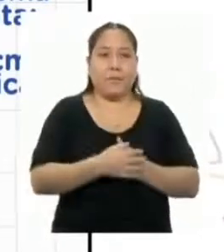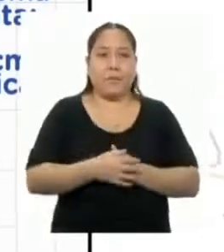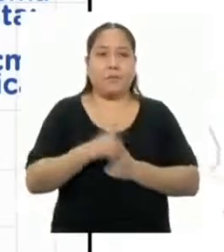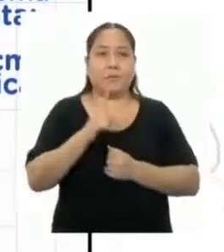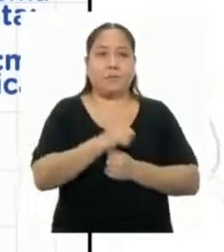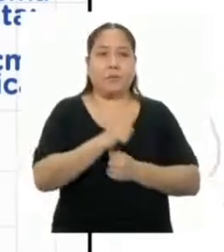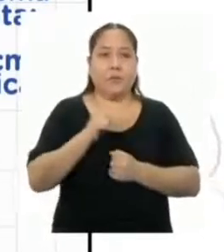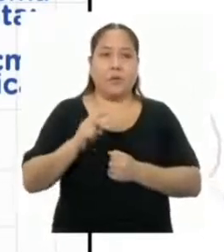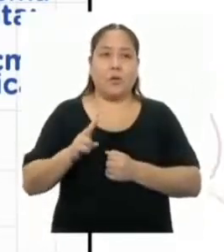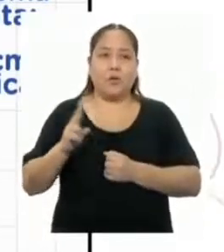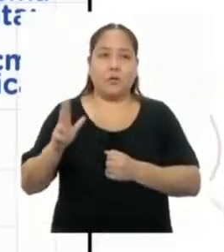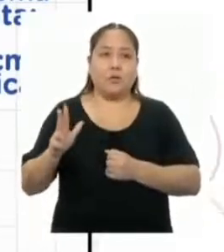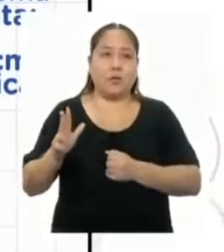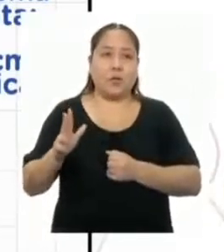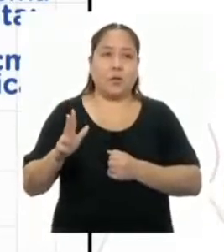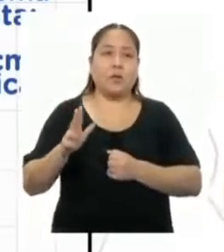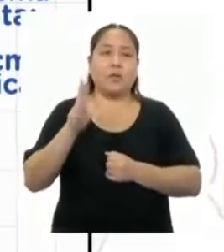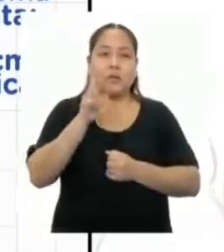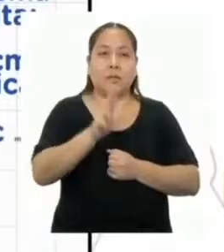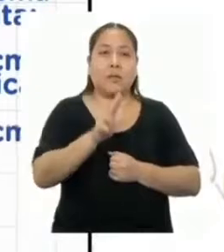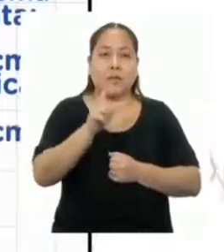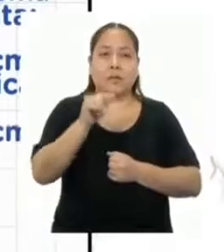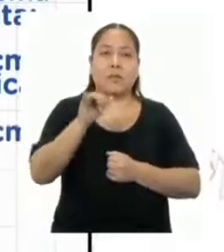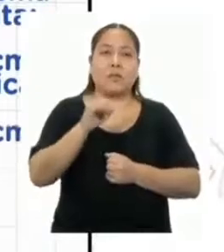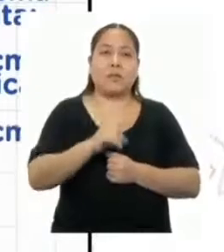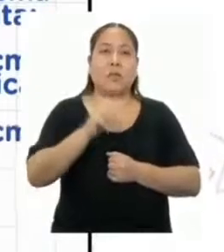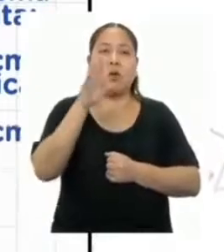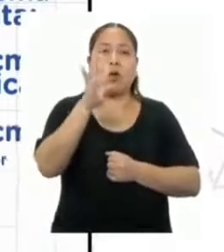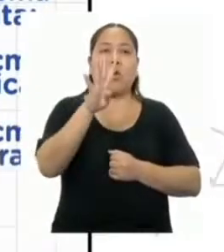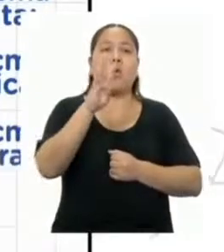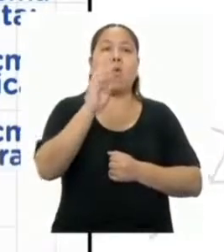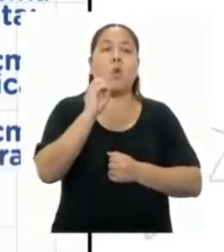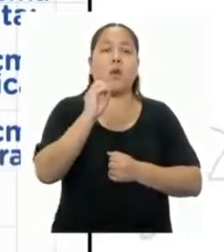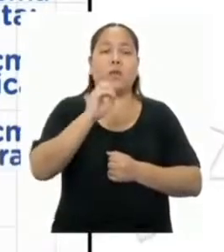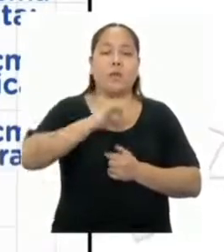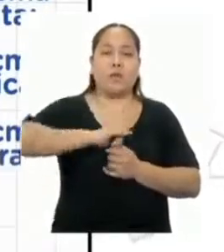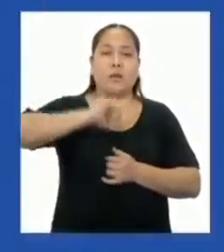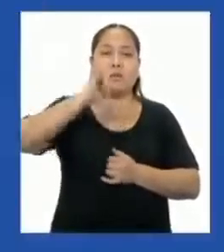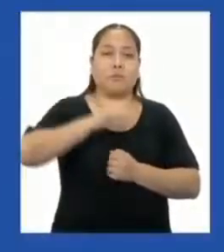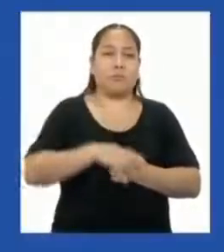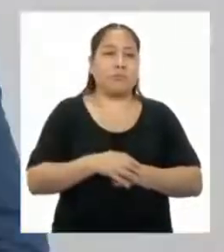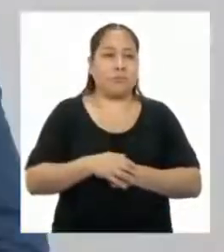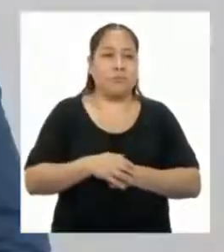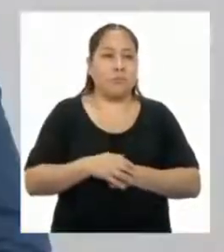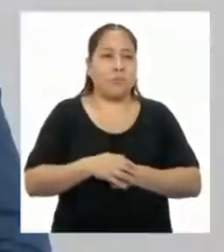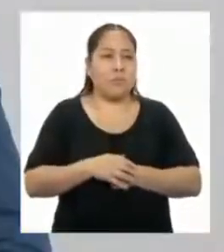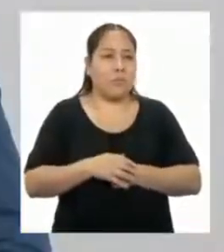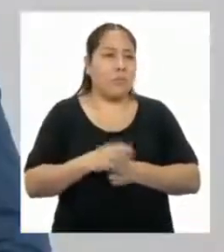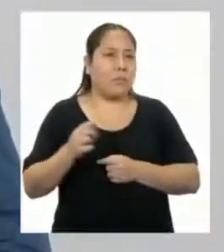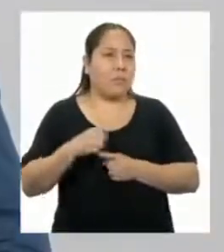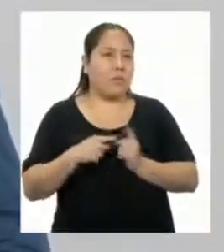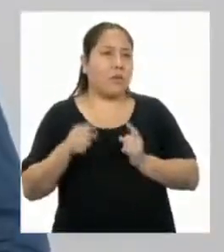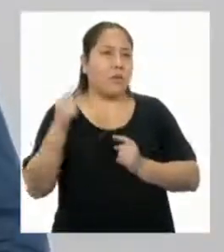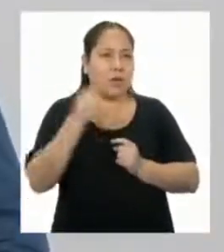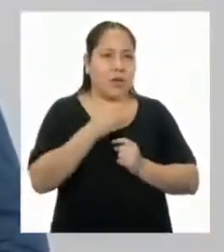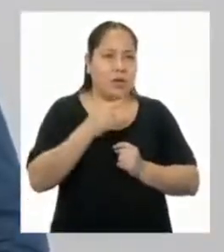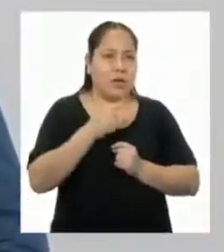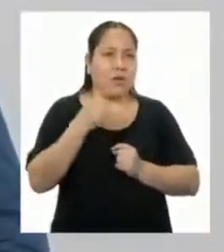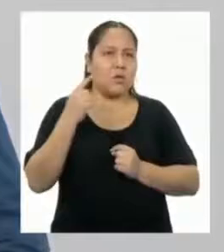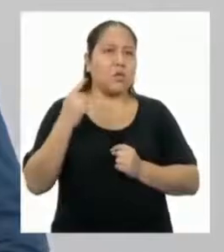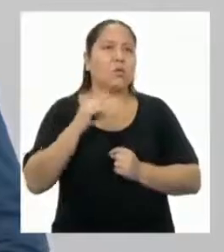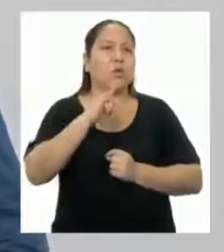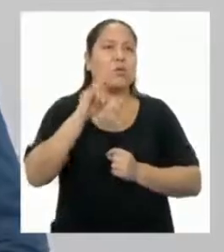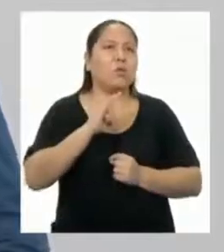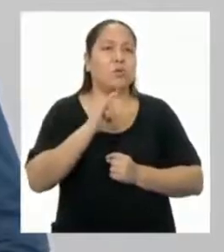necesitar 1, 2, 3 listones de 40 centímetros cada uno. Pero ahí estás utilizando solo